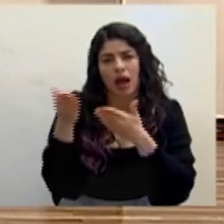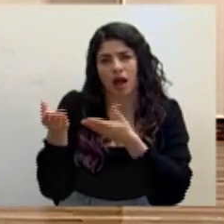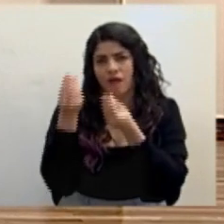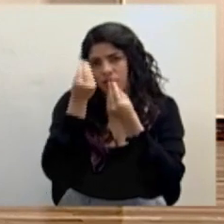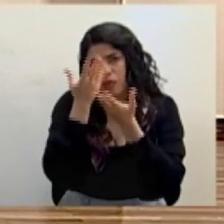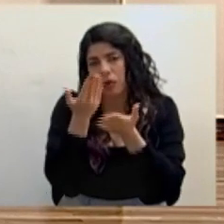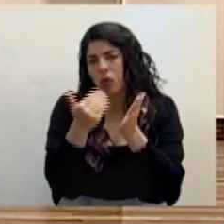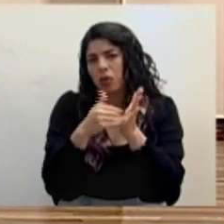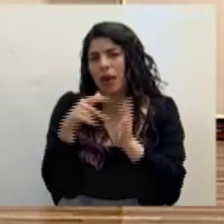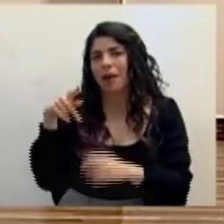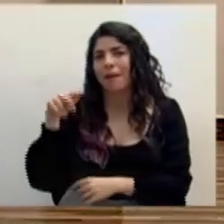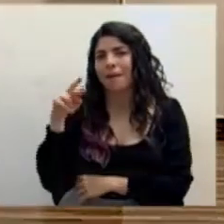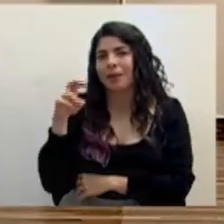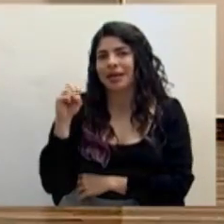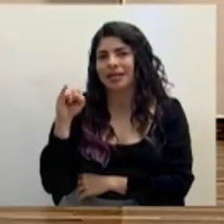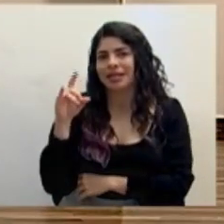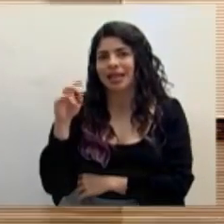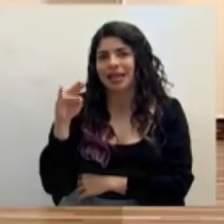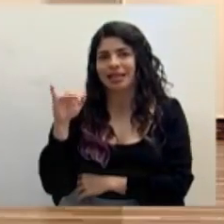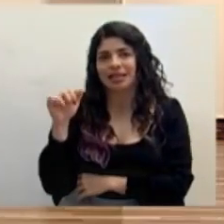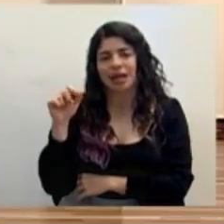cantones. Repetimos,